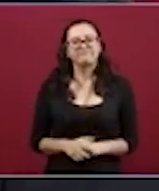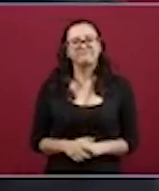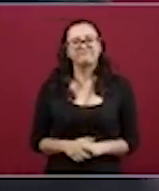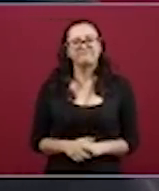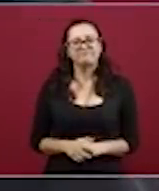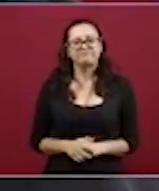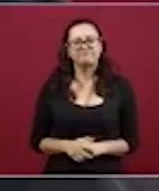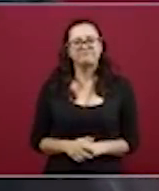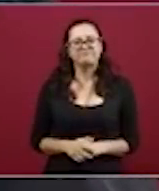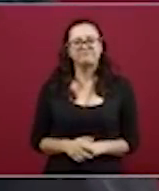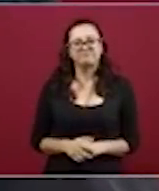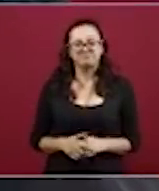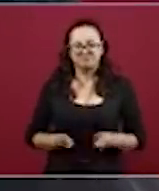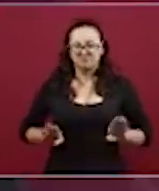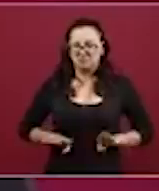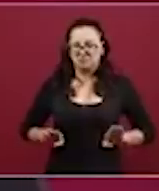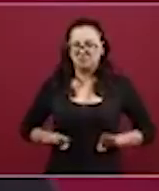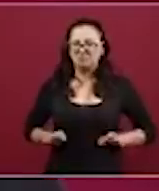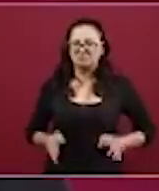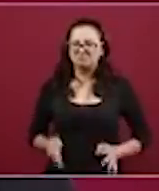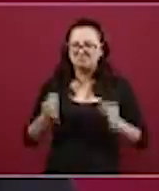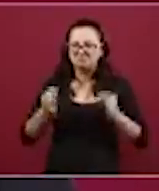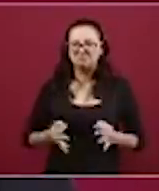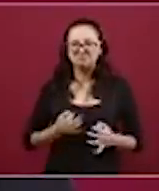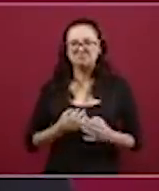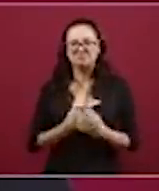su apego a los principios,